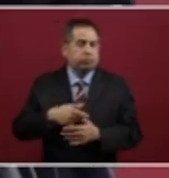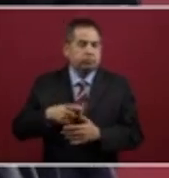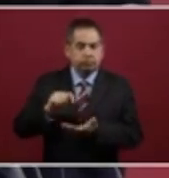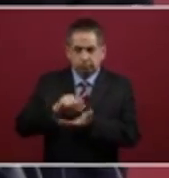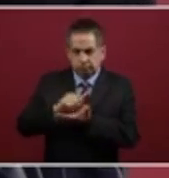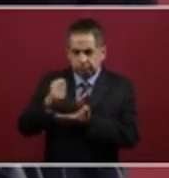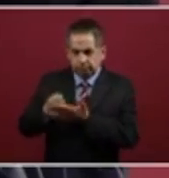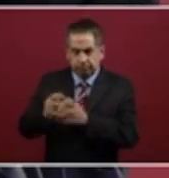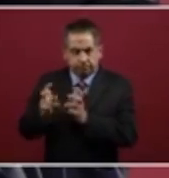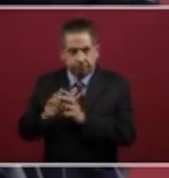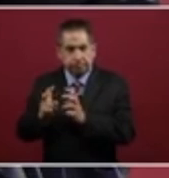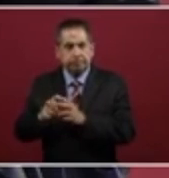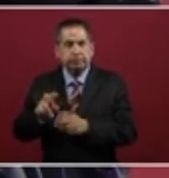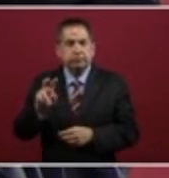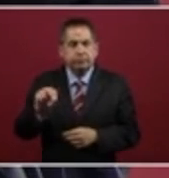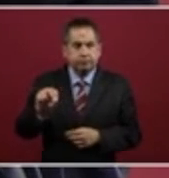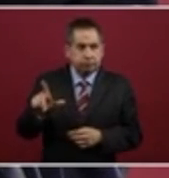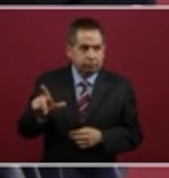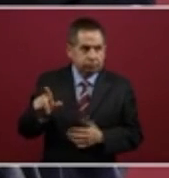Tamaulipas, Nuevo León.